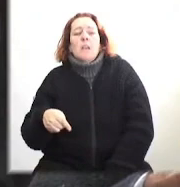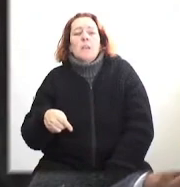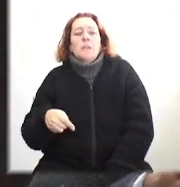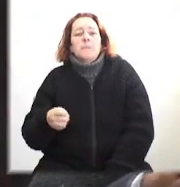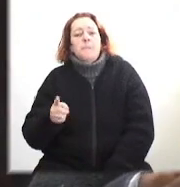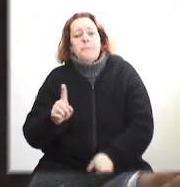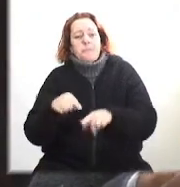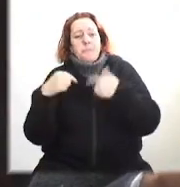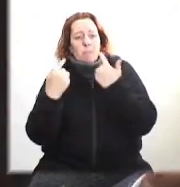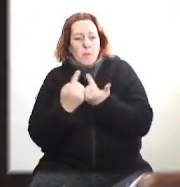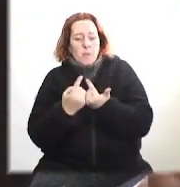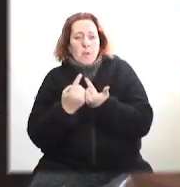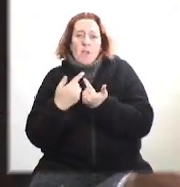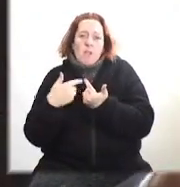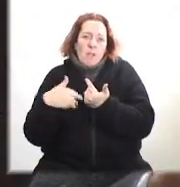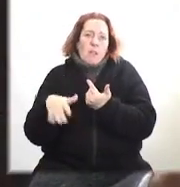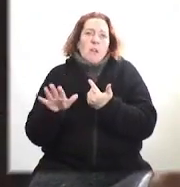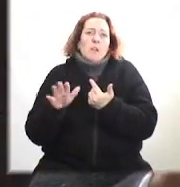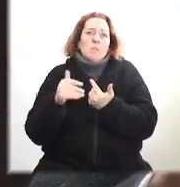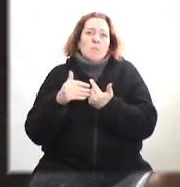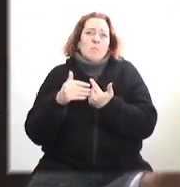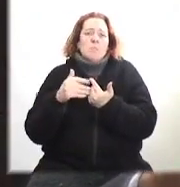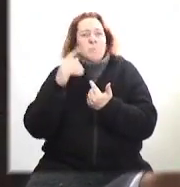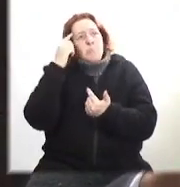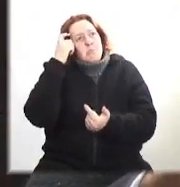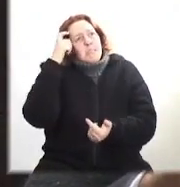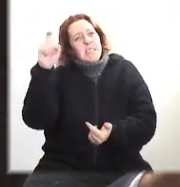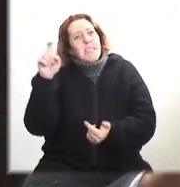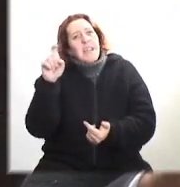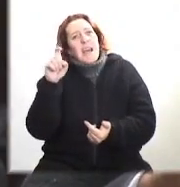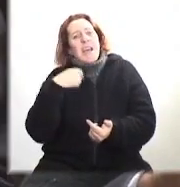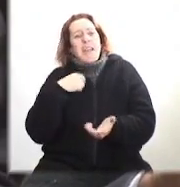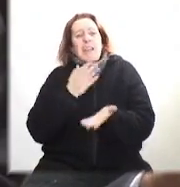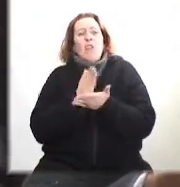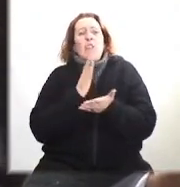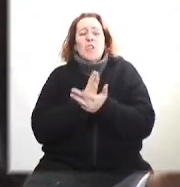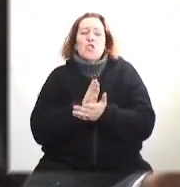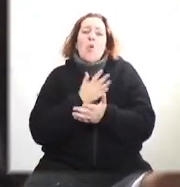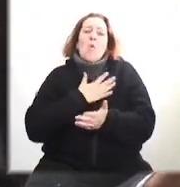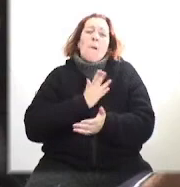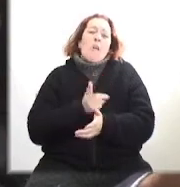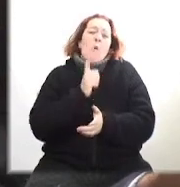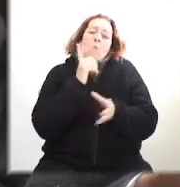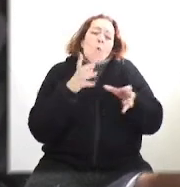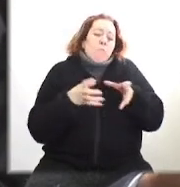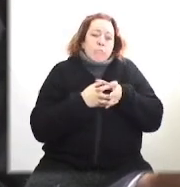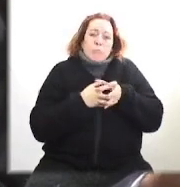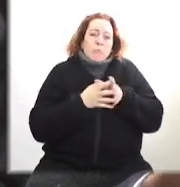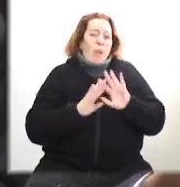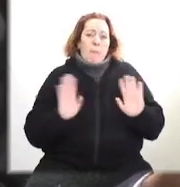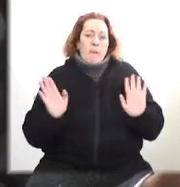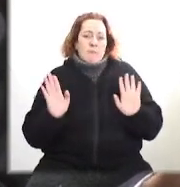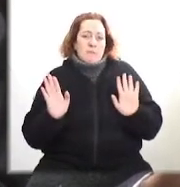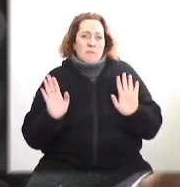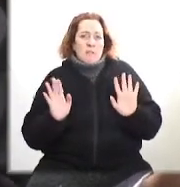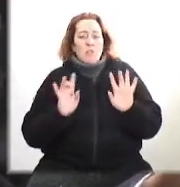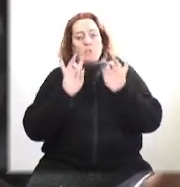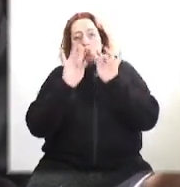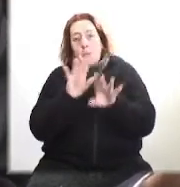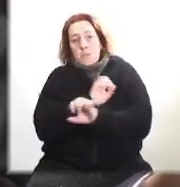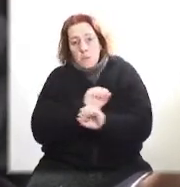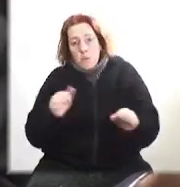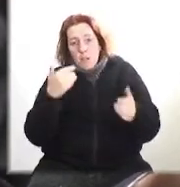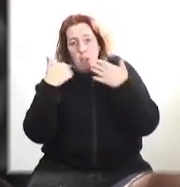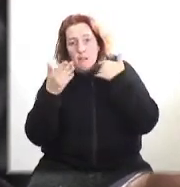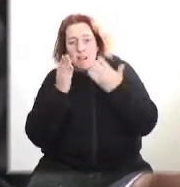Nos hemos dejado llevar quizás por una concepción elitista de los derechos humanos. O sea, solo pueden hablar de derechos